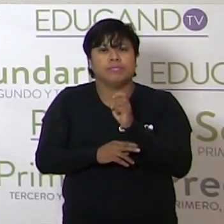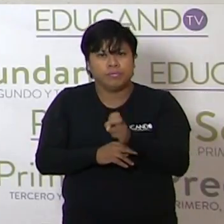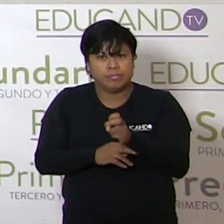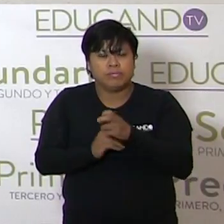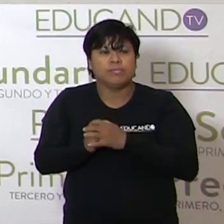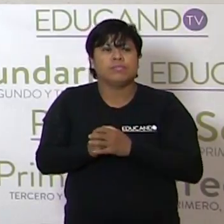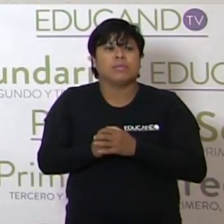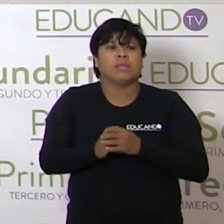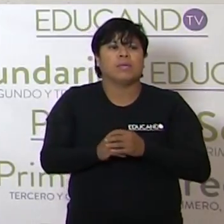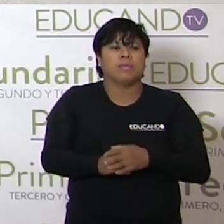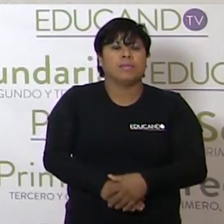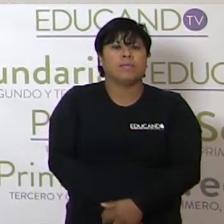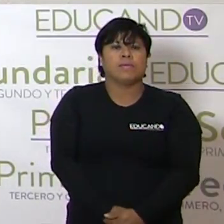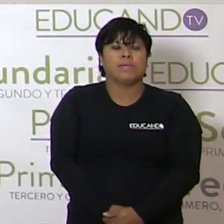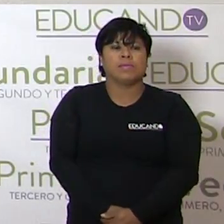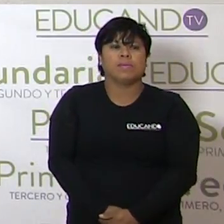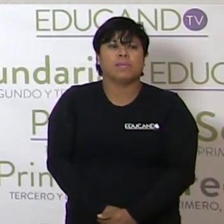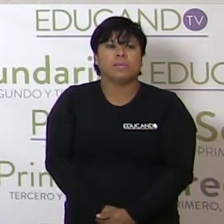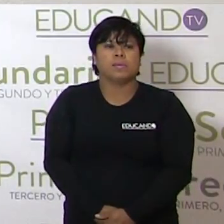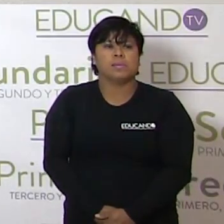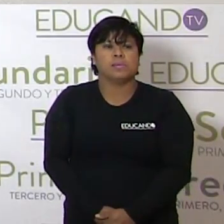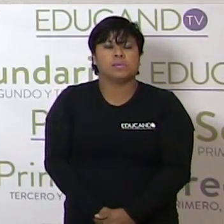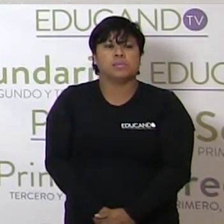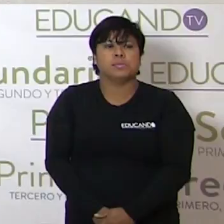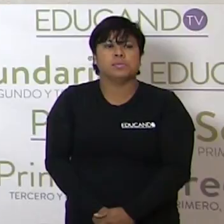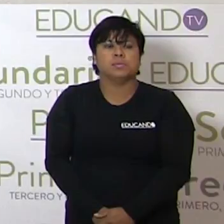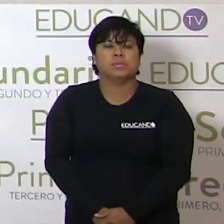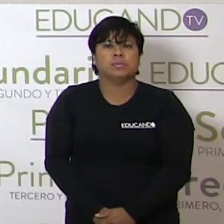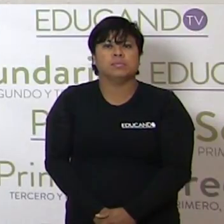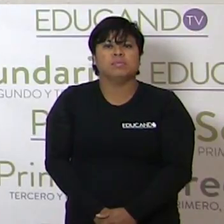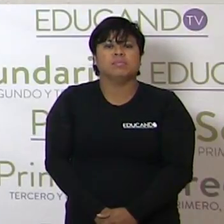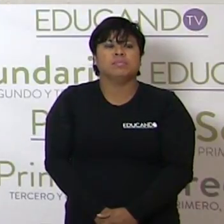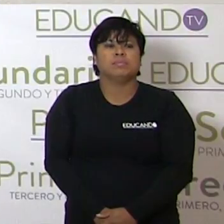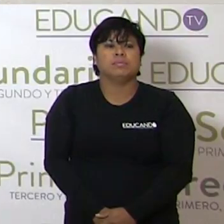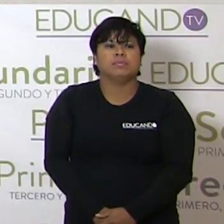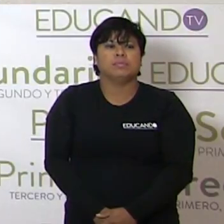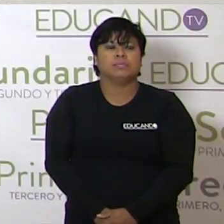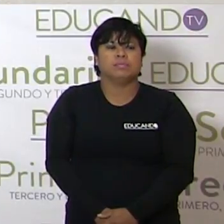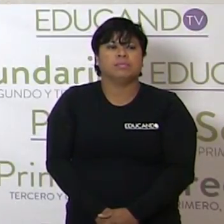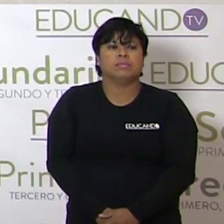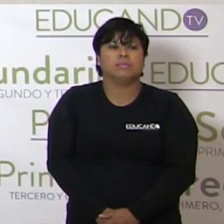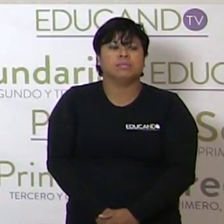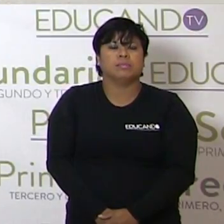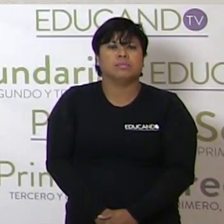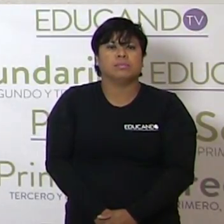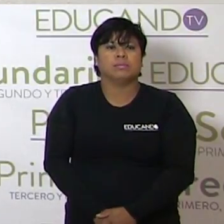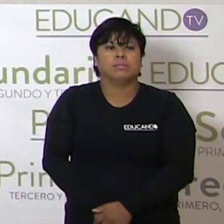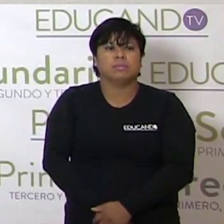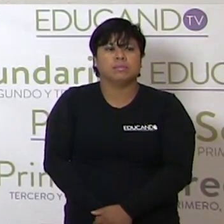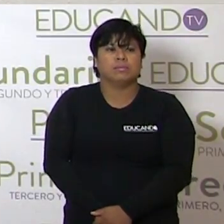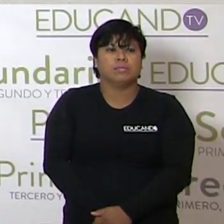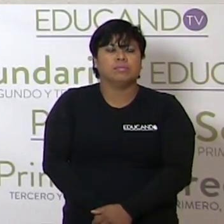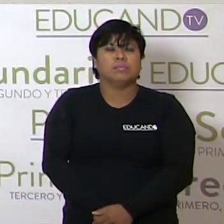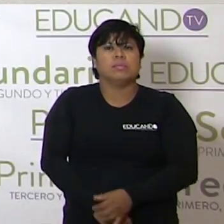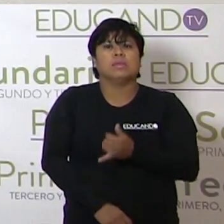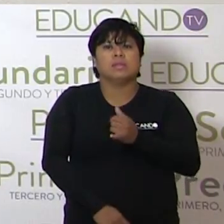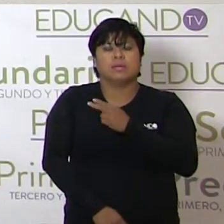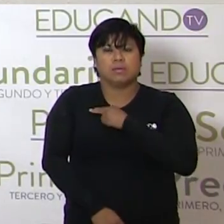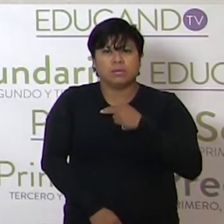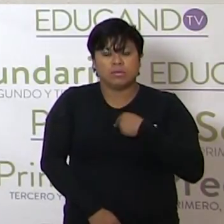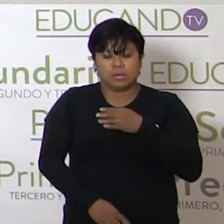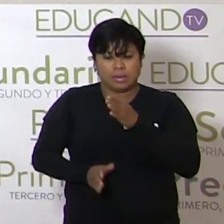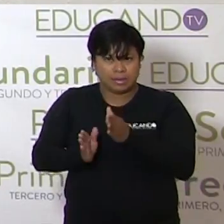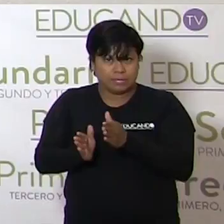no está borrando bien nuestro borrador. Vamos a ver. Y vamos a ir ahora sí